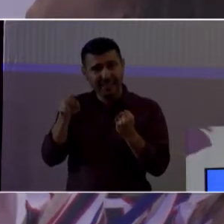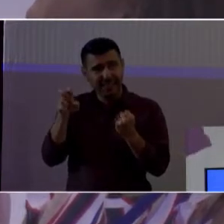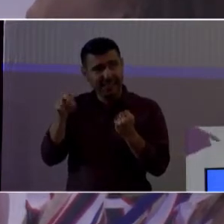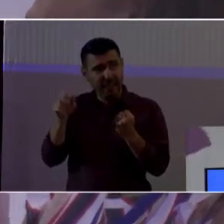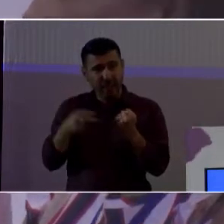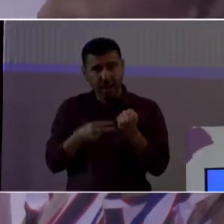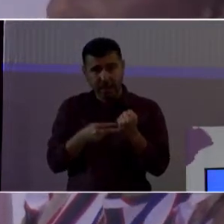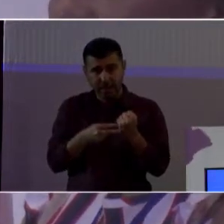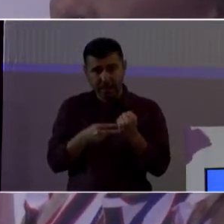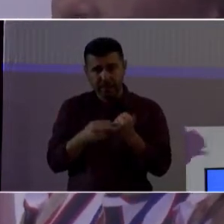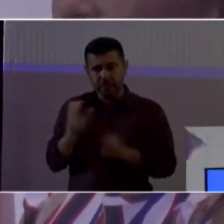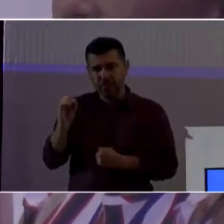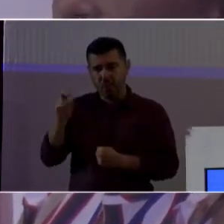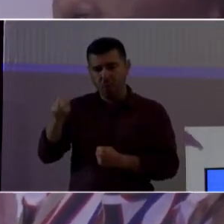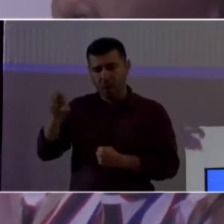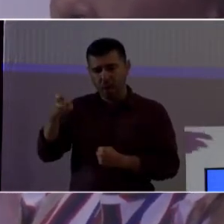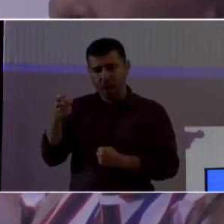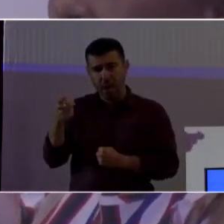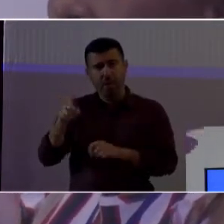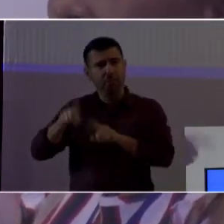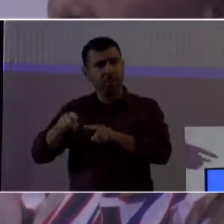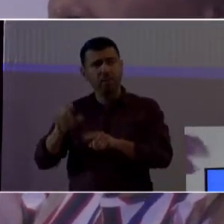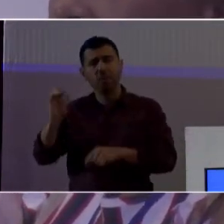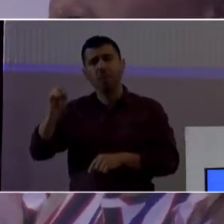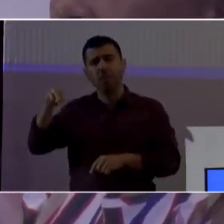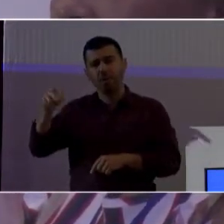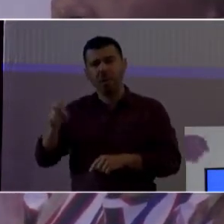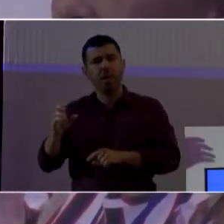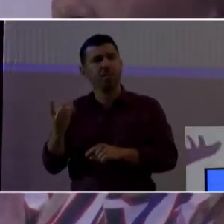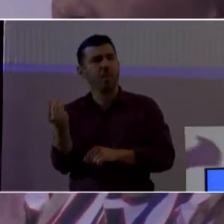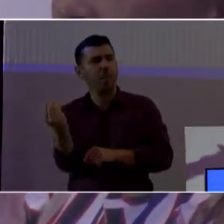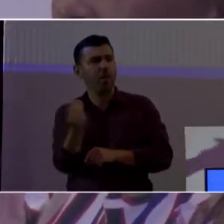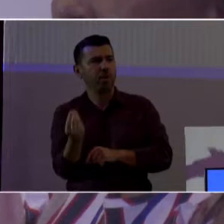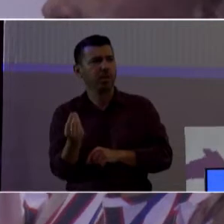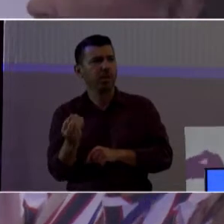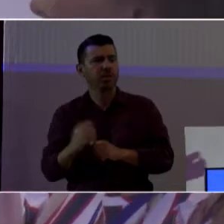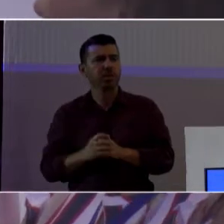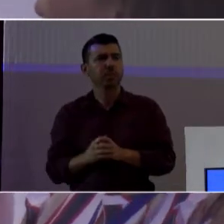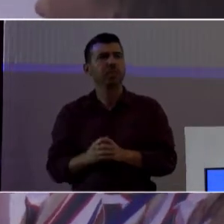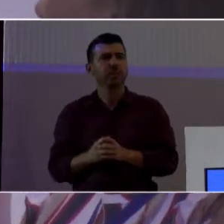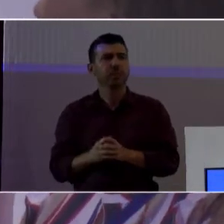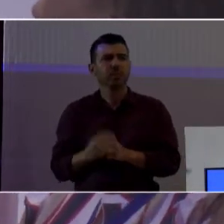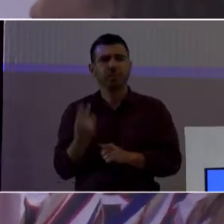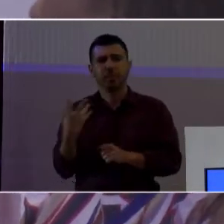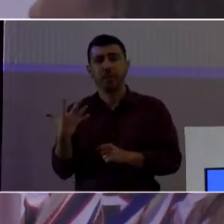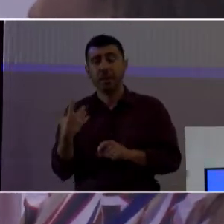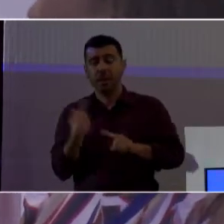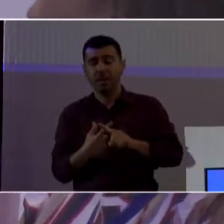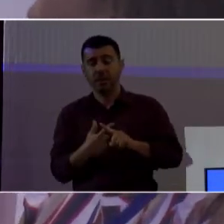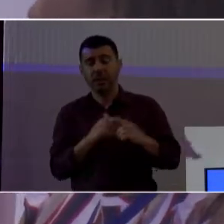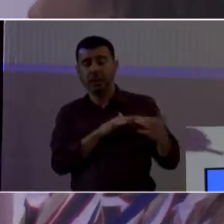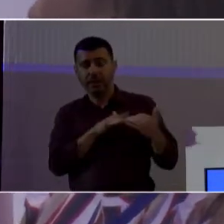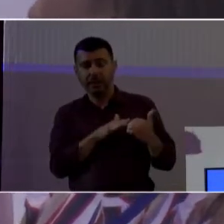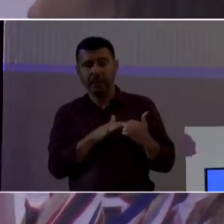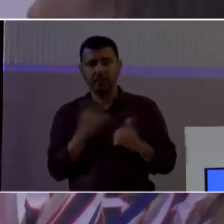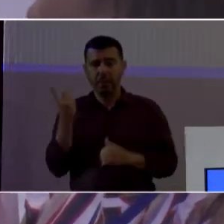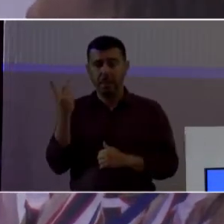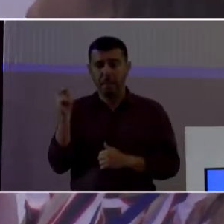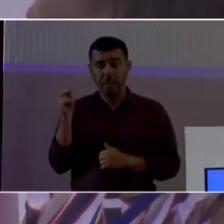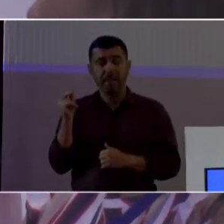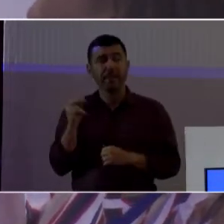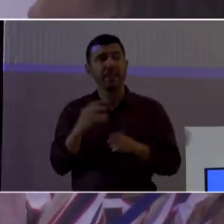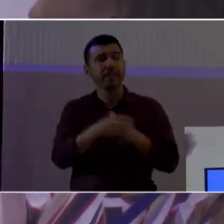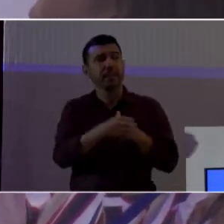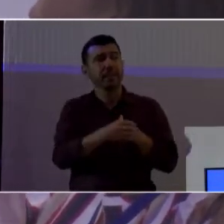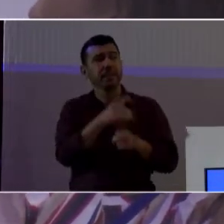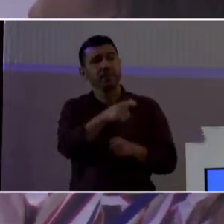es capacitar a algunos excombatientes, a algunos desmovilizados, 25, en este caso fueron 20 desmovilizados y 5 familiares de